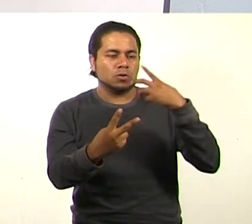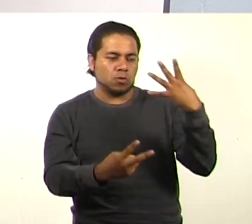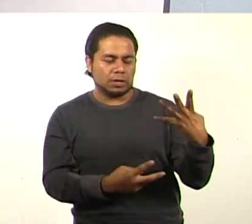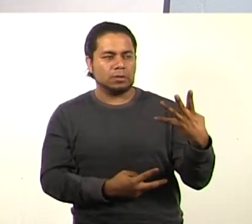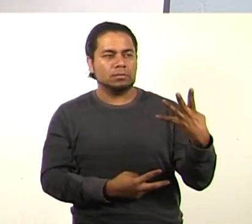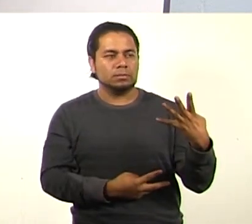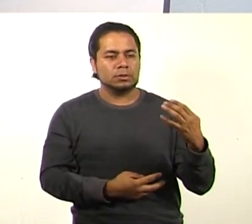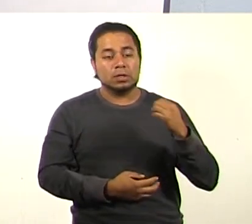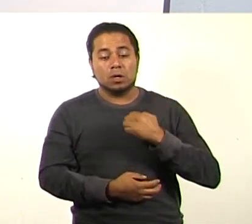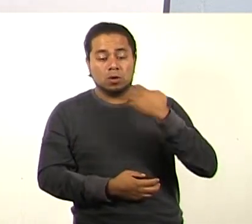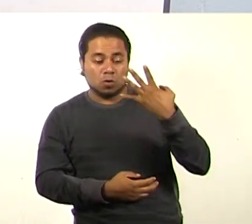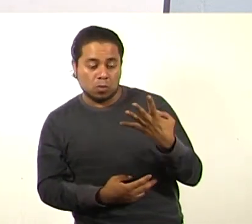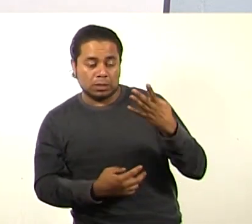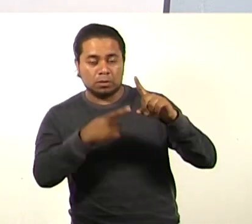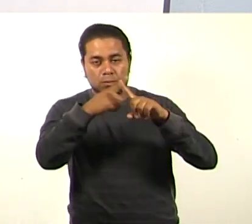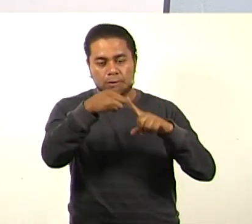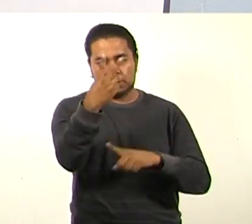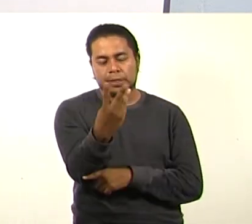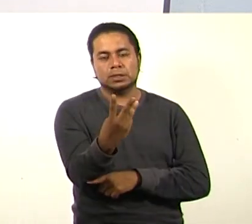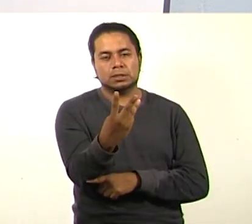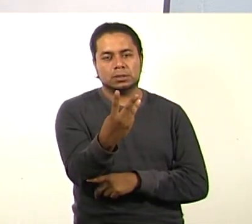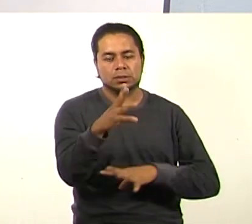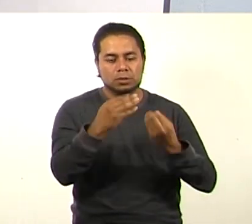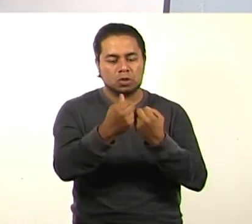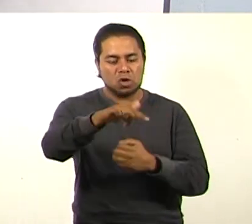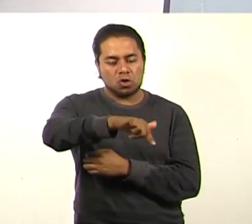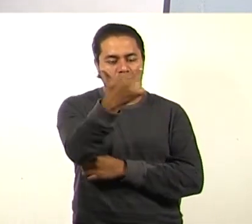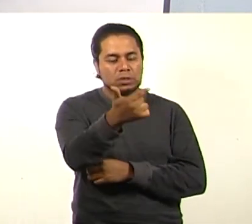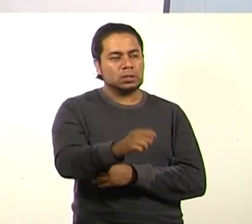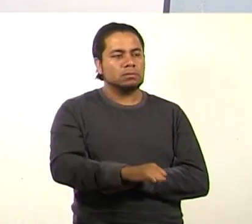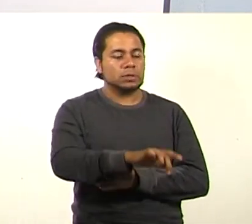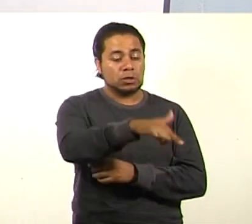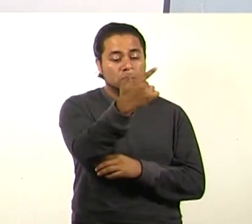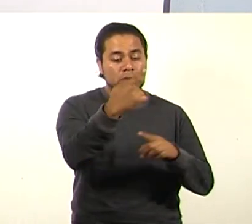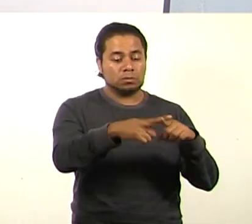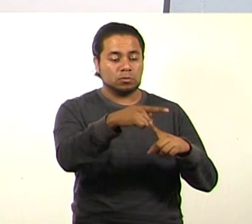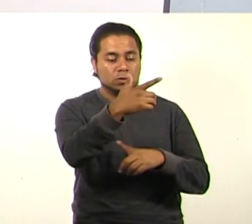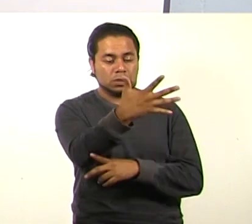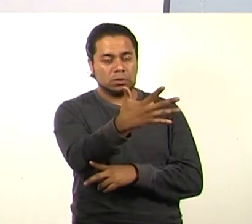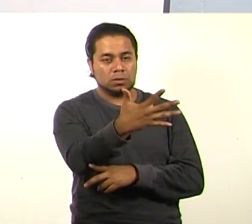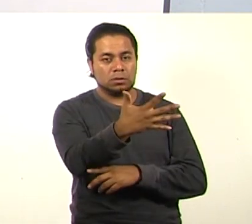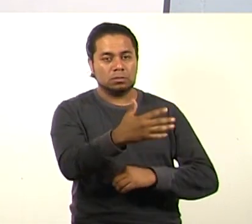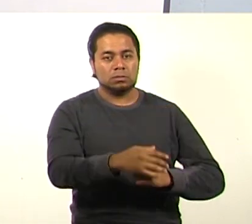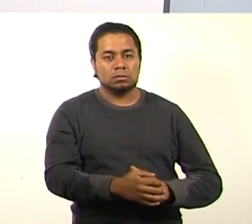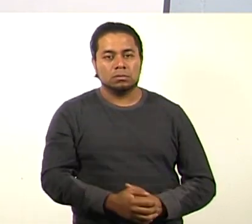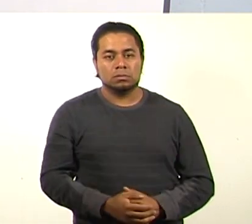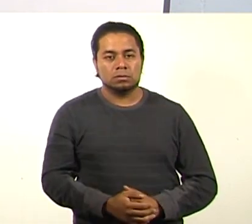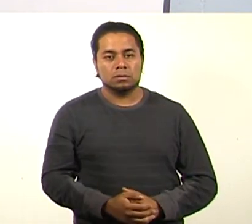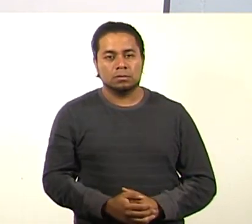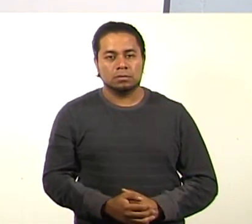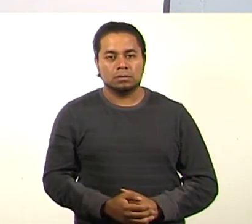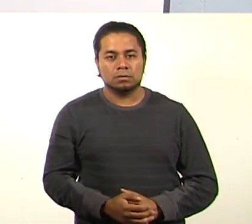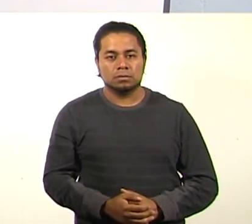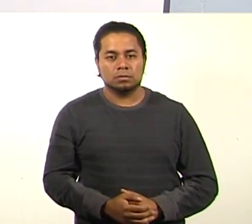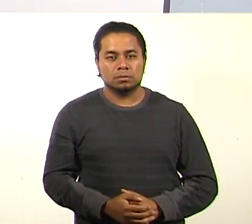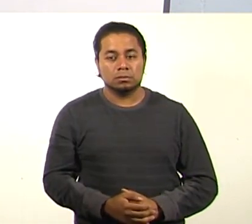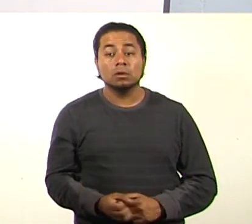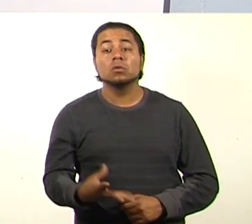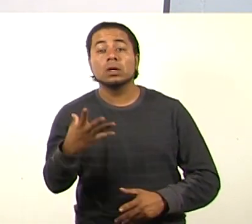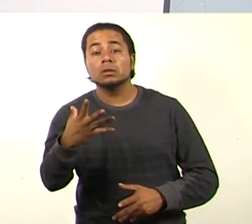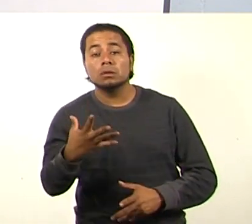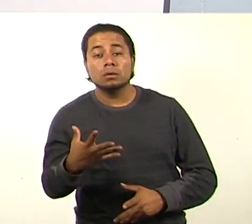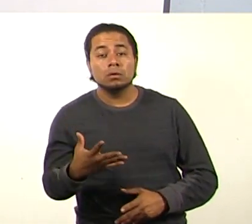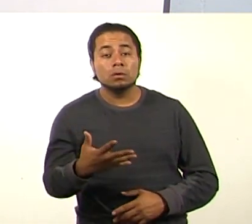4. 4 por 3, 12. 12 por 5, ¿cuánto es 12 por 5?